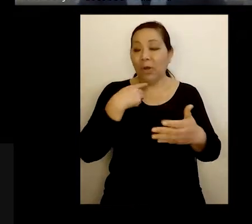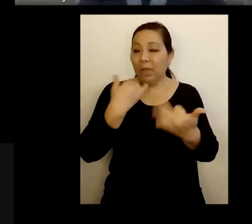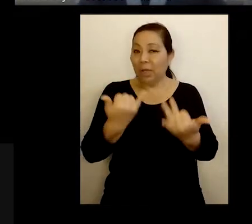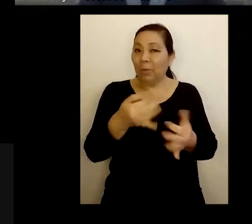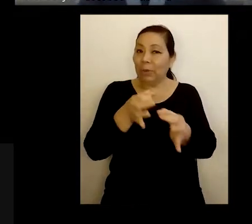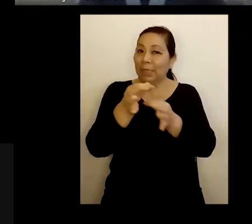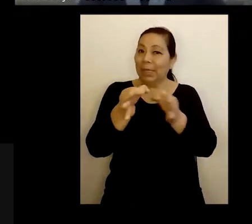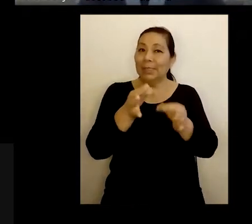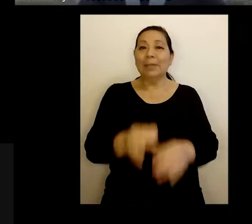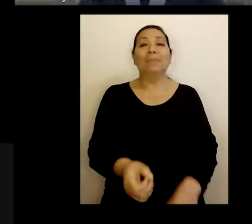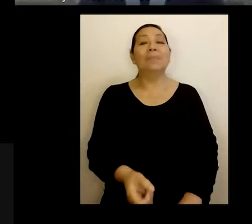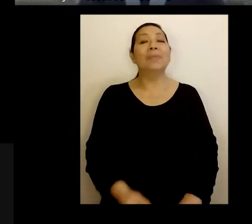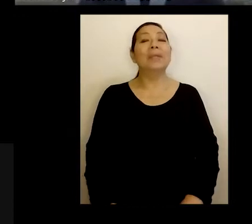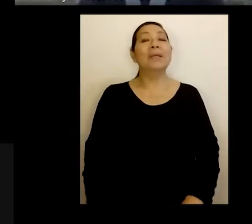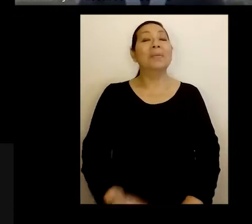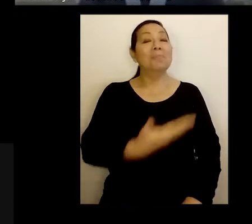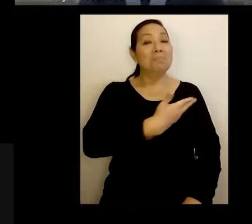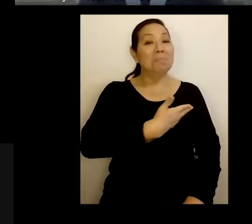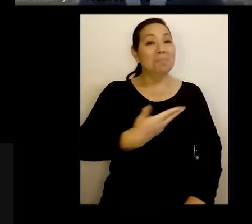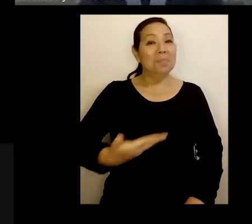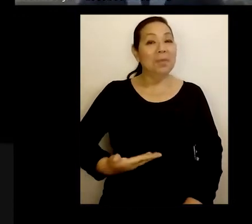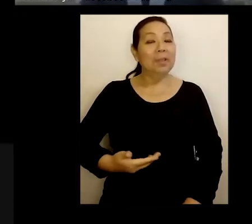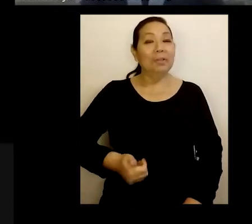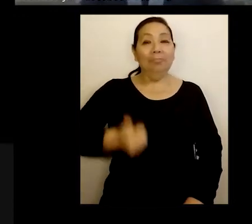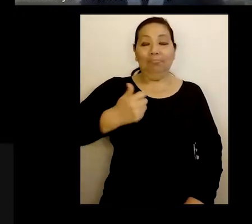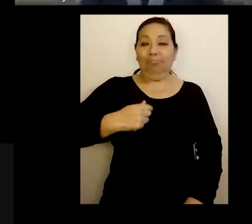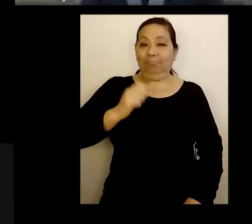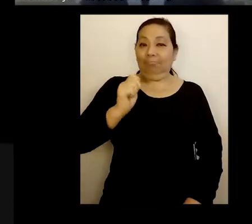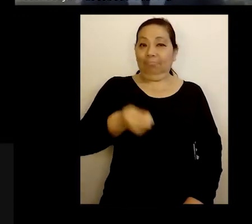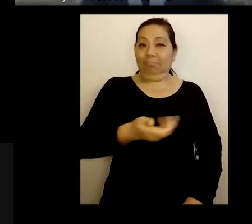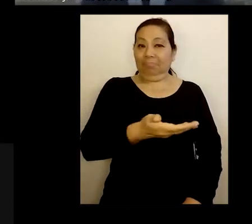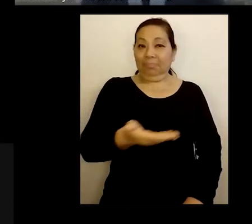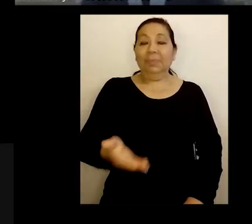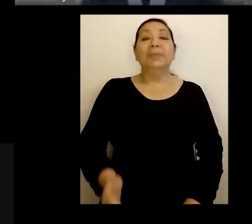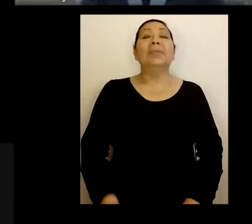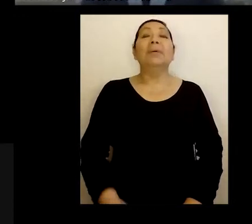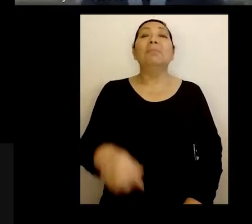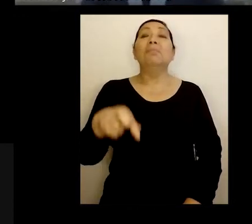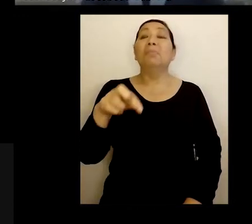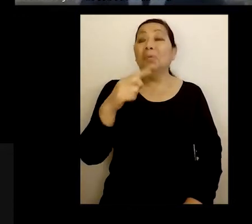sustentar. Señora presidenta, señor magistrado, mi patrocinado